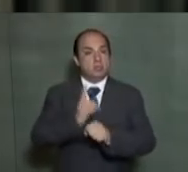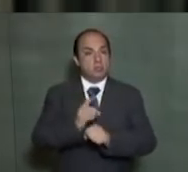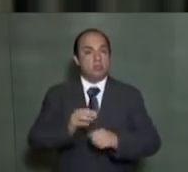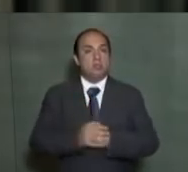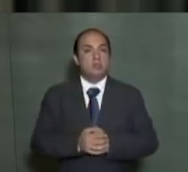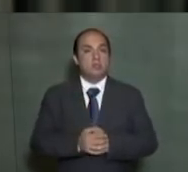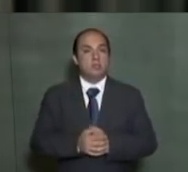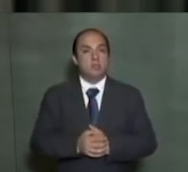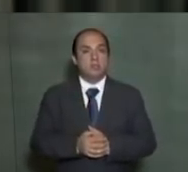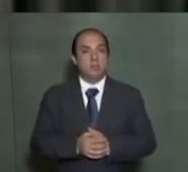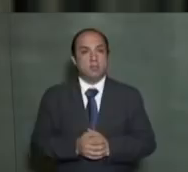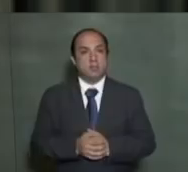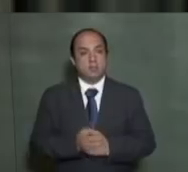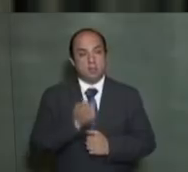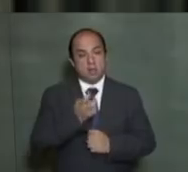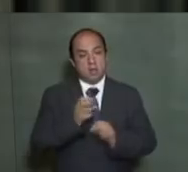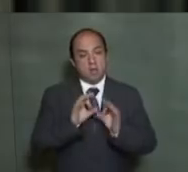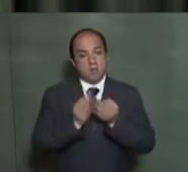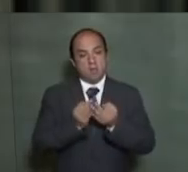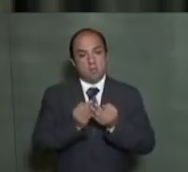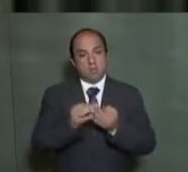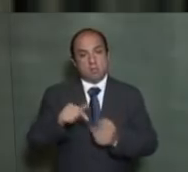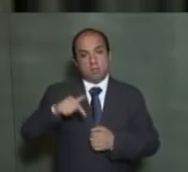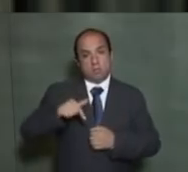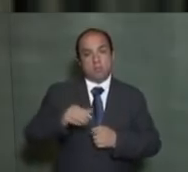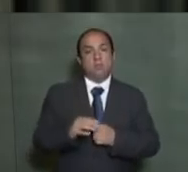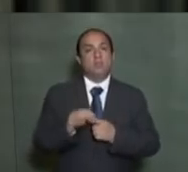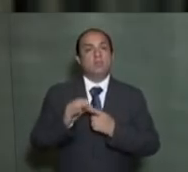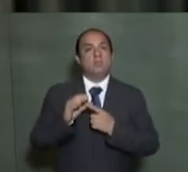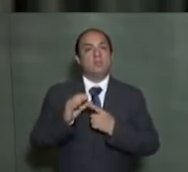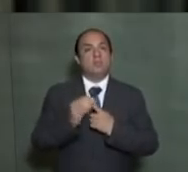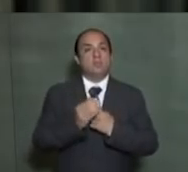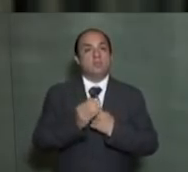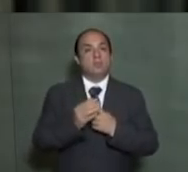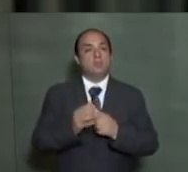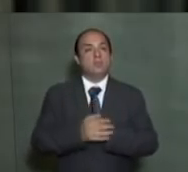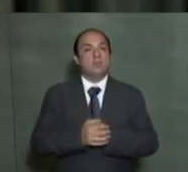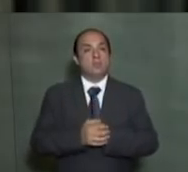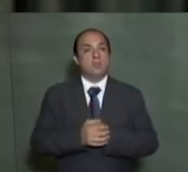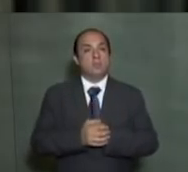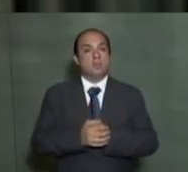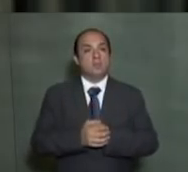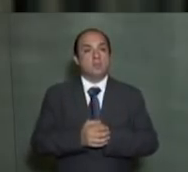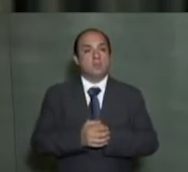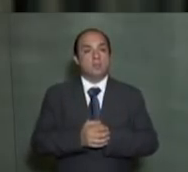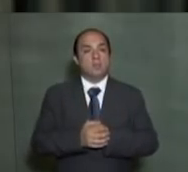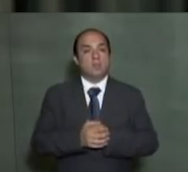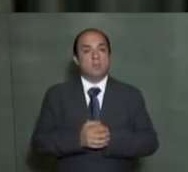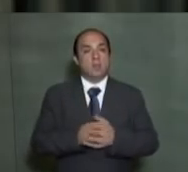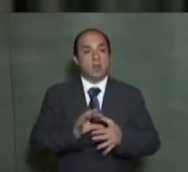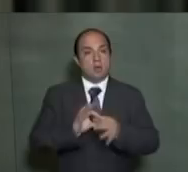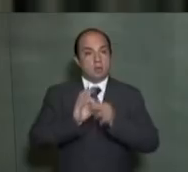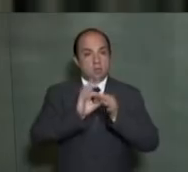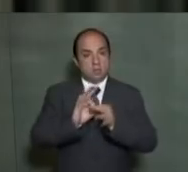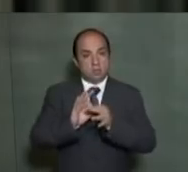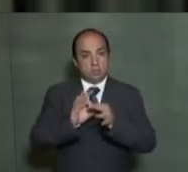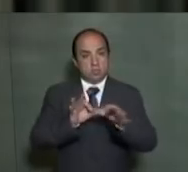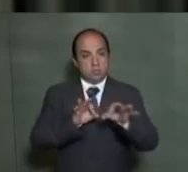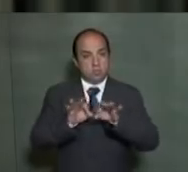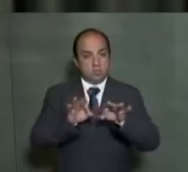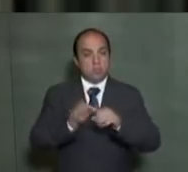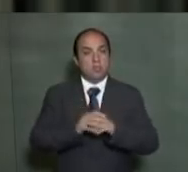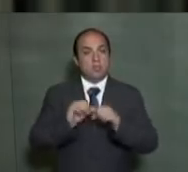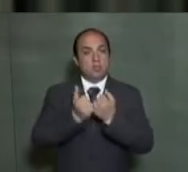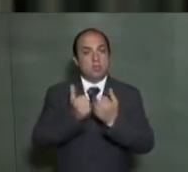este sentido, nuestro colegio, en colaboración con las organizaciones técnicas y